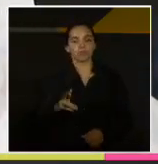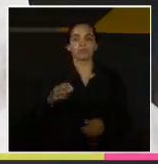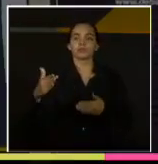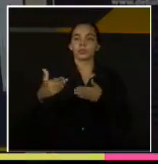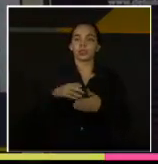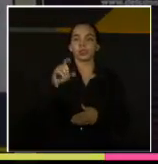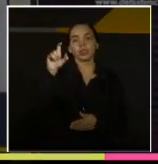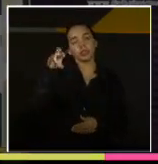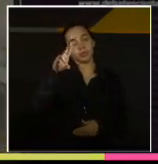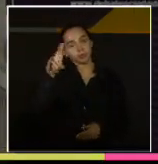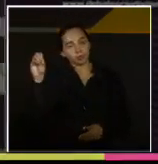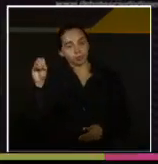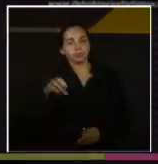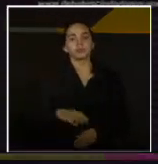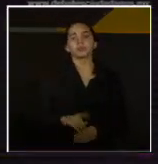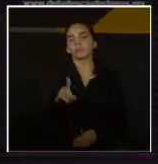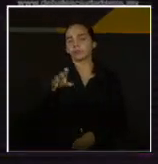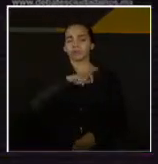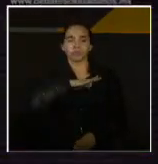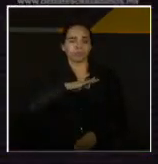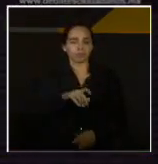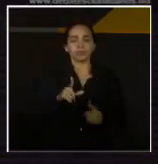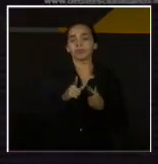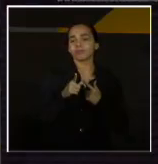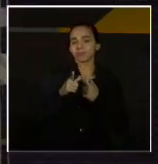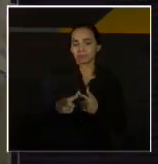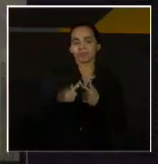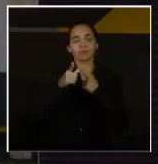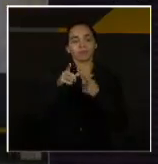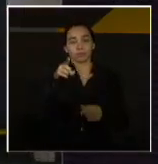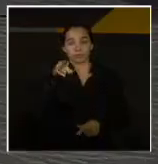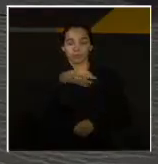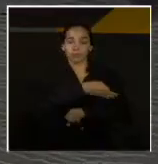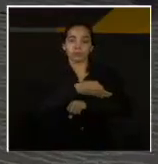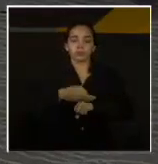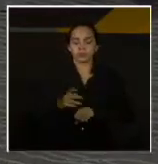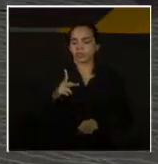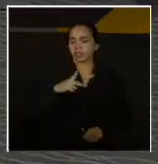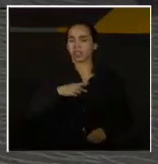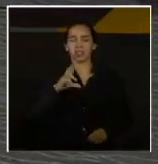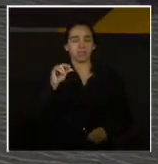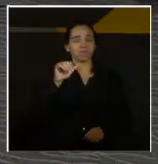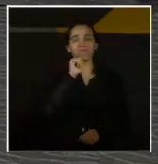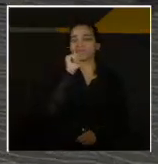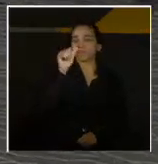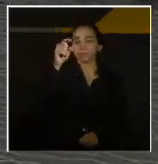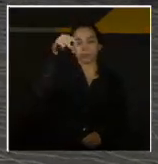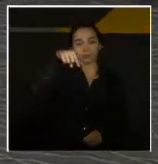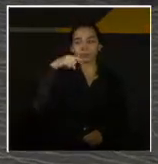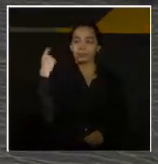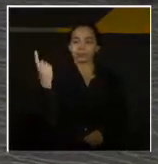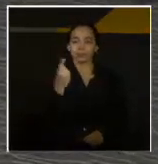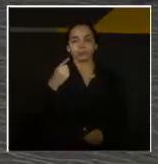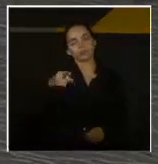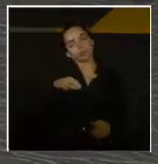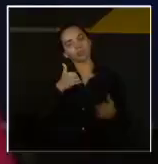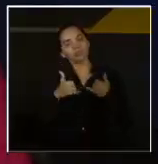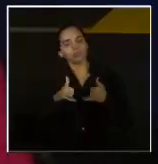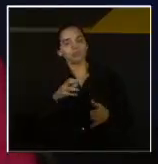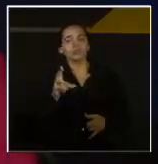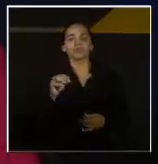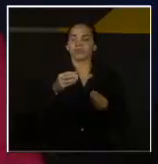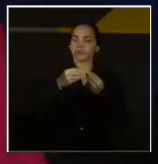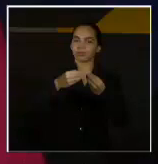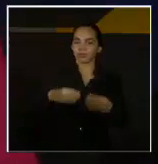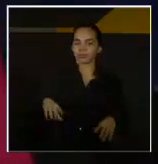Quintana Roo. No podemos permitir que la seguridad ni de tu familia, de la de nadie de los que esté acá, esté en juego. No vamos a dejar